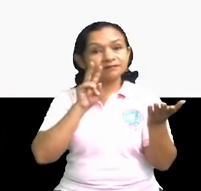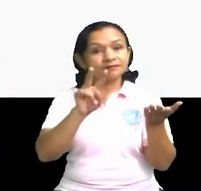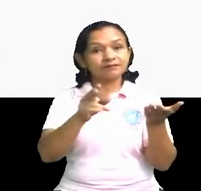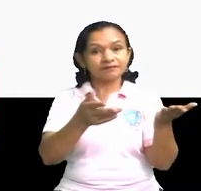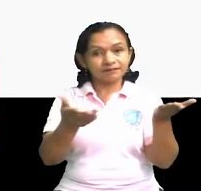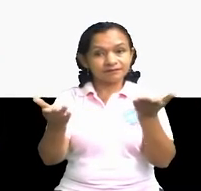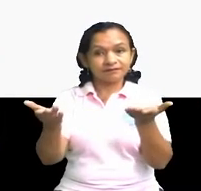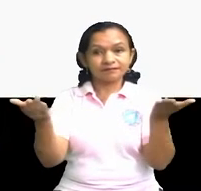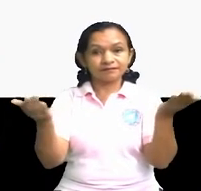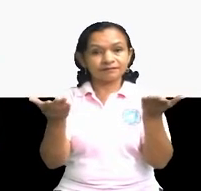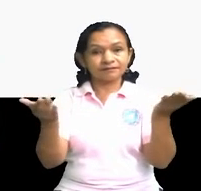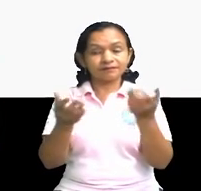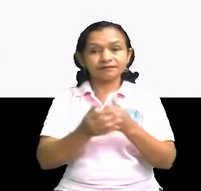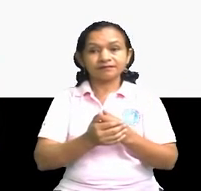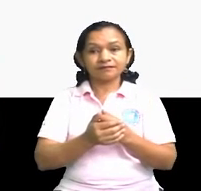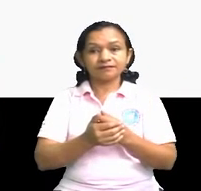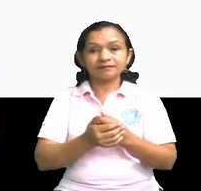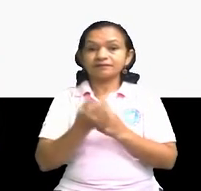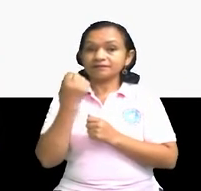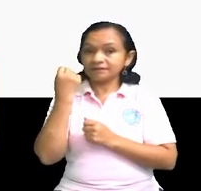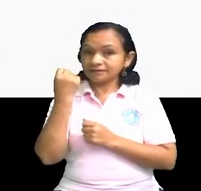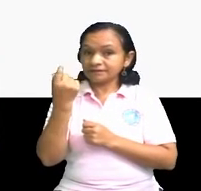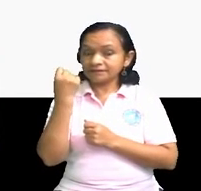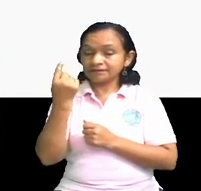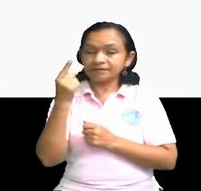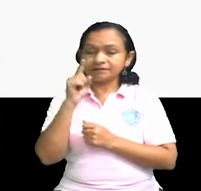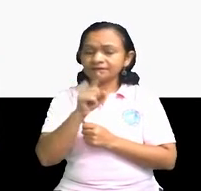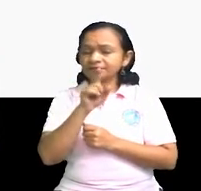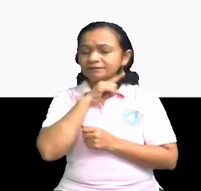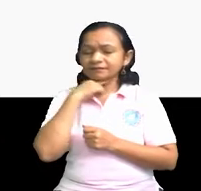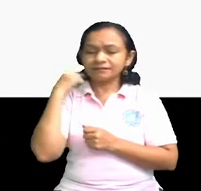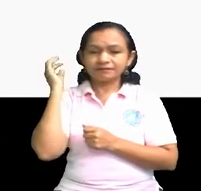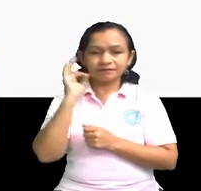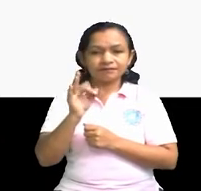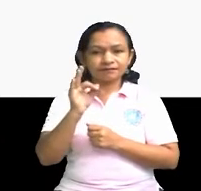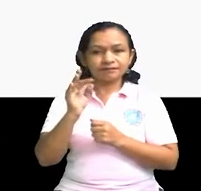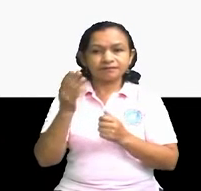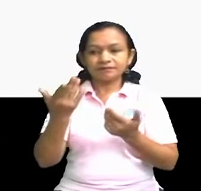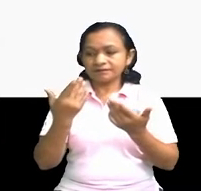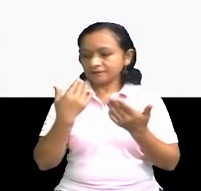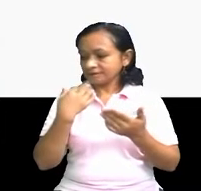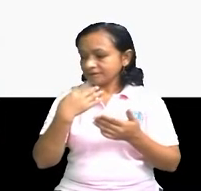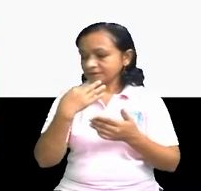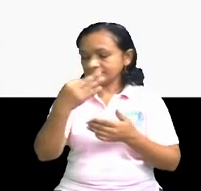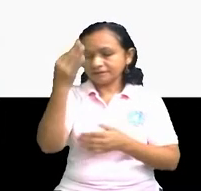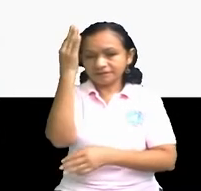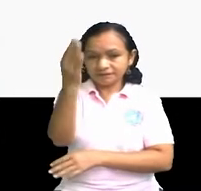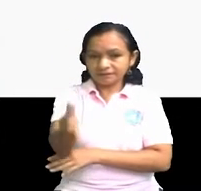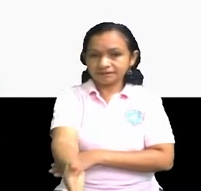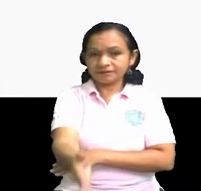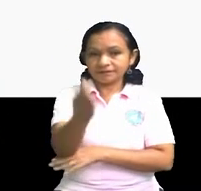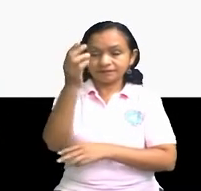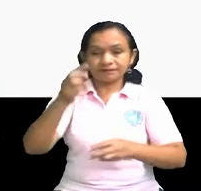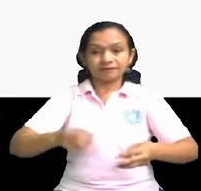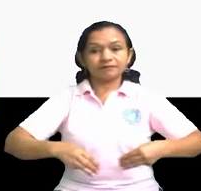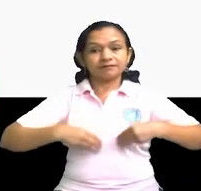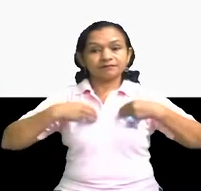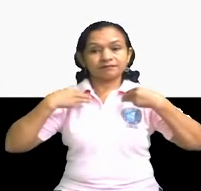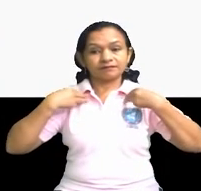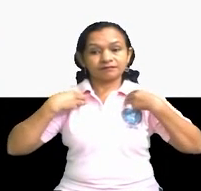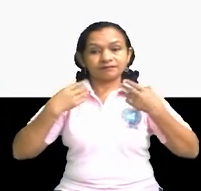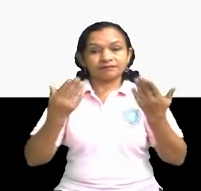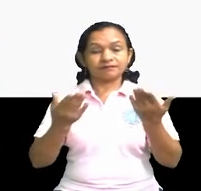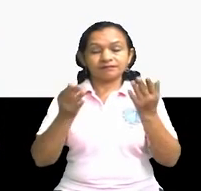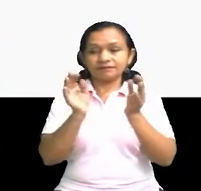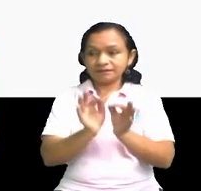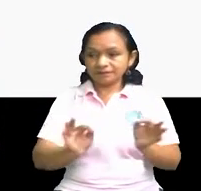tenemos, ¿verdad? Y eso es que no está todavía 100% terminado. Ese es nuestro puesto fronterizo en Peña Blanca, moderno, una